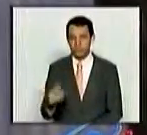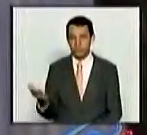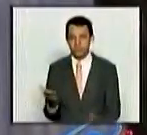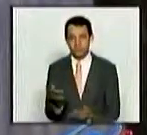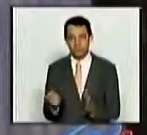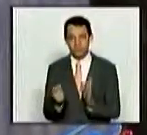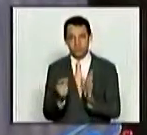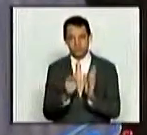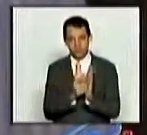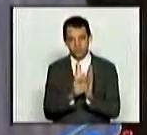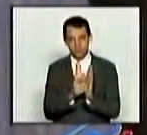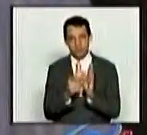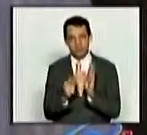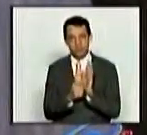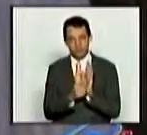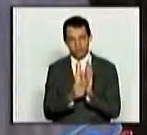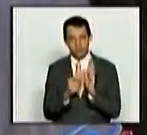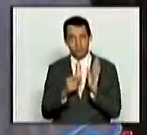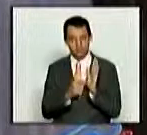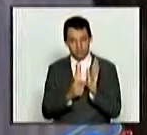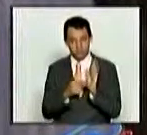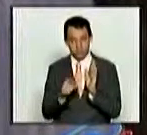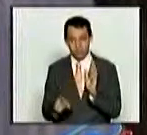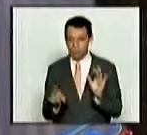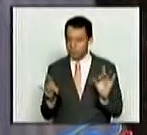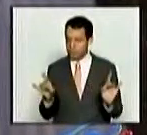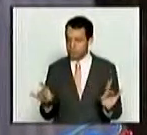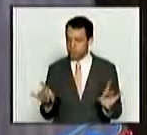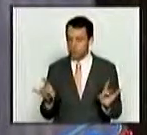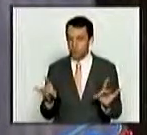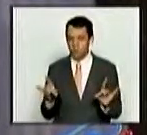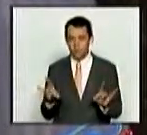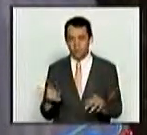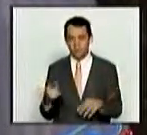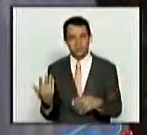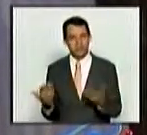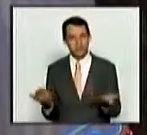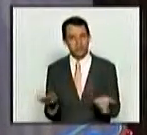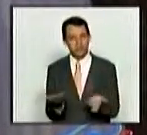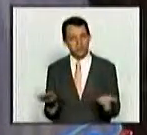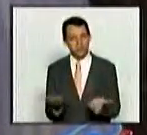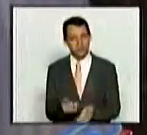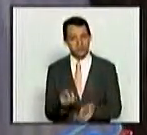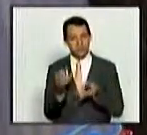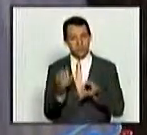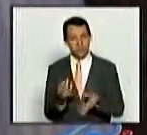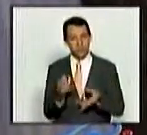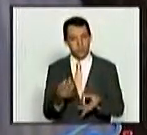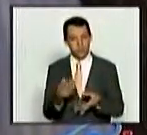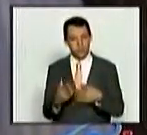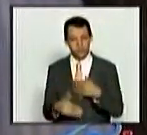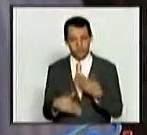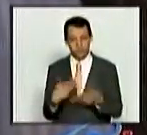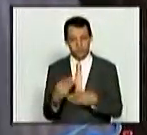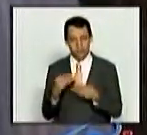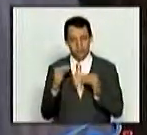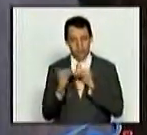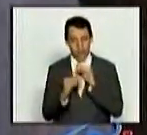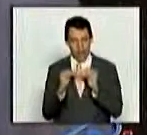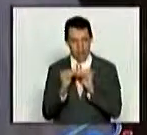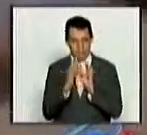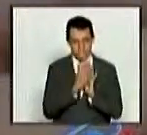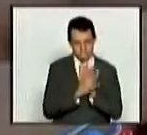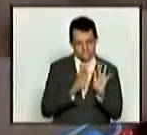para ayudar a liberar el dolor que tiene José a nivel lumbar, desde la mirada de la acupuntura en la oreja